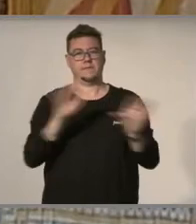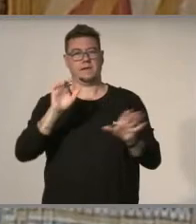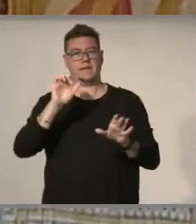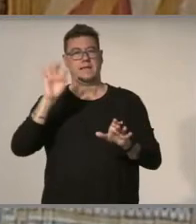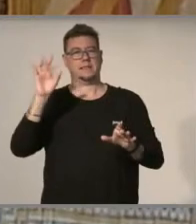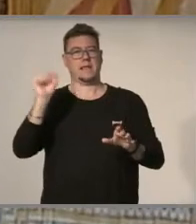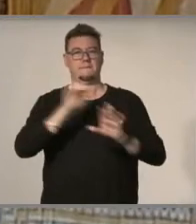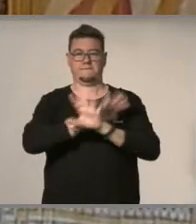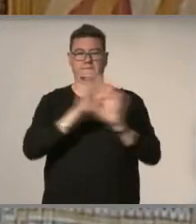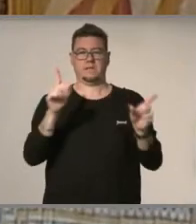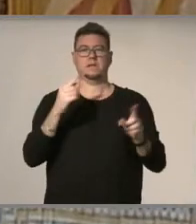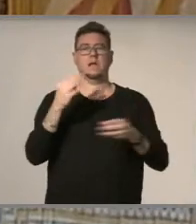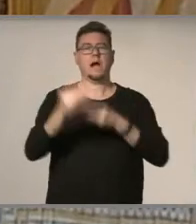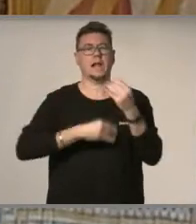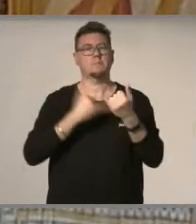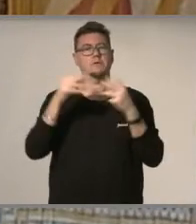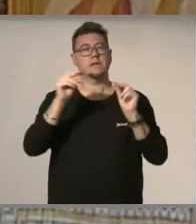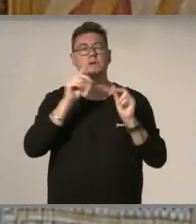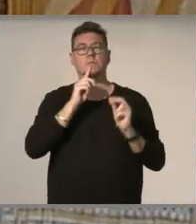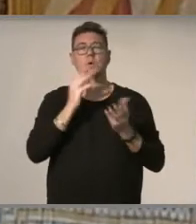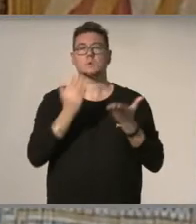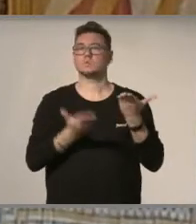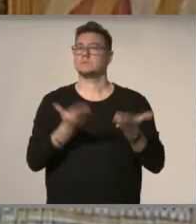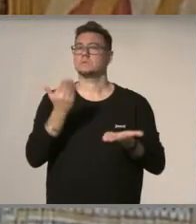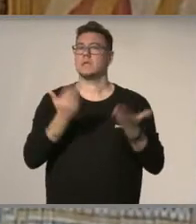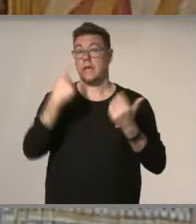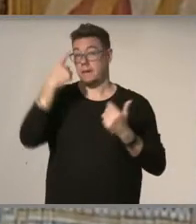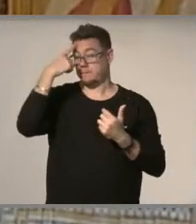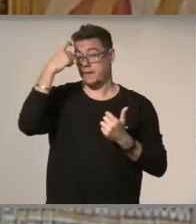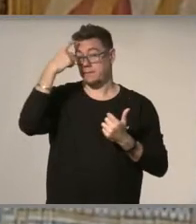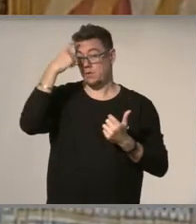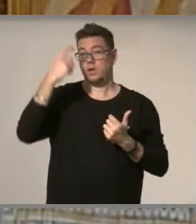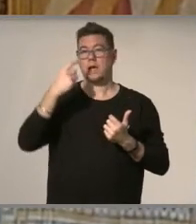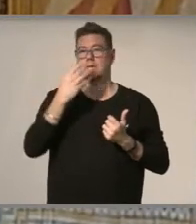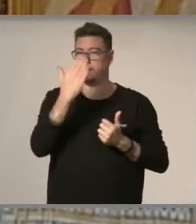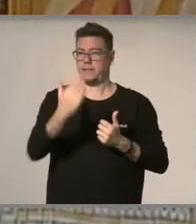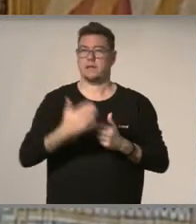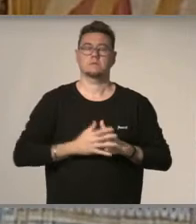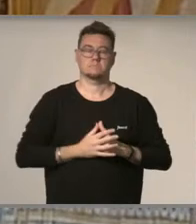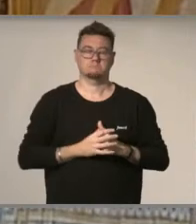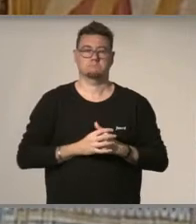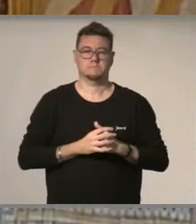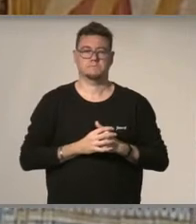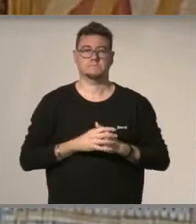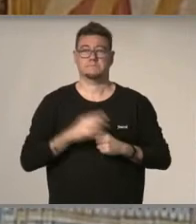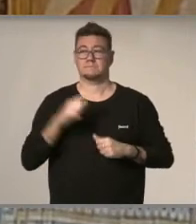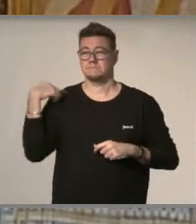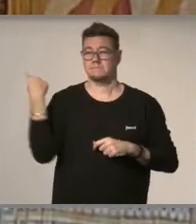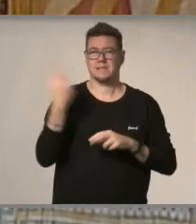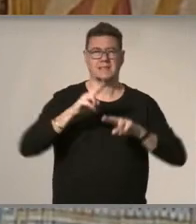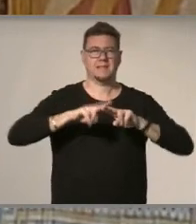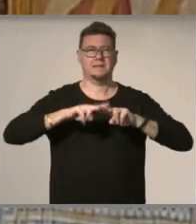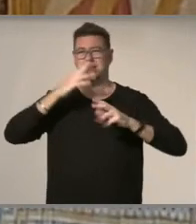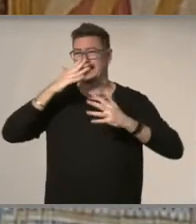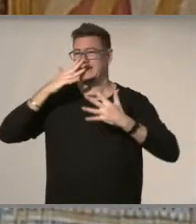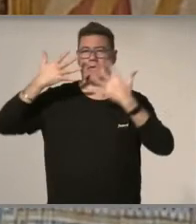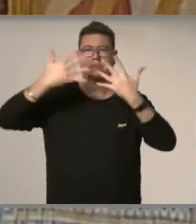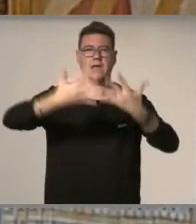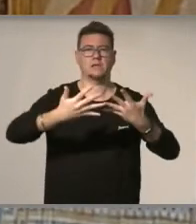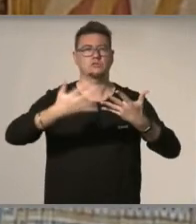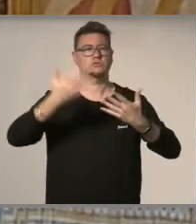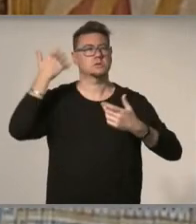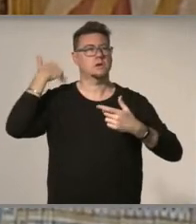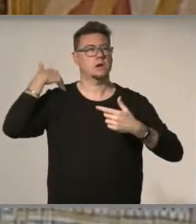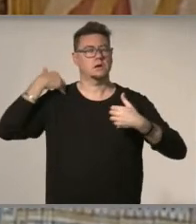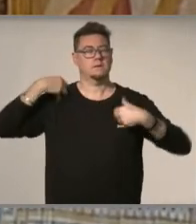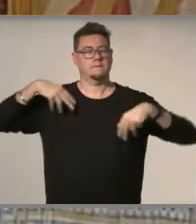y lo haremos desde la justicia, la memoria y la verdad. Celebraremos los 10 años de ese ansiado